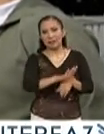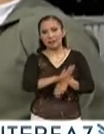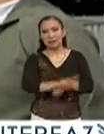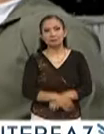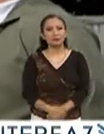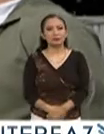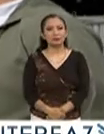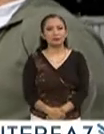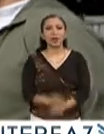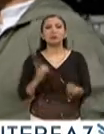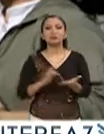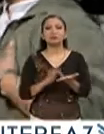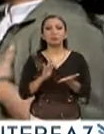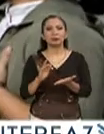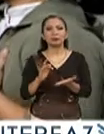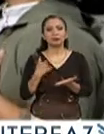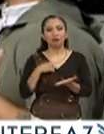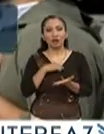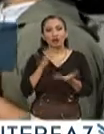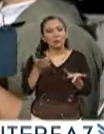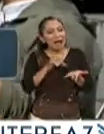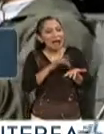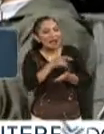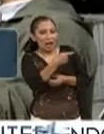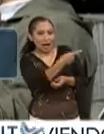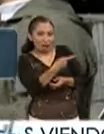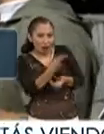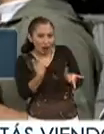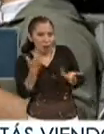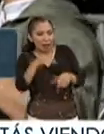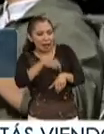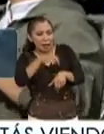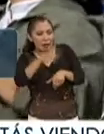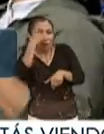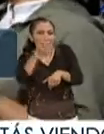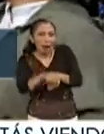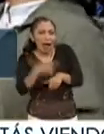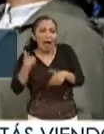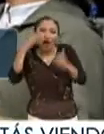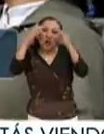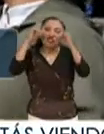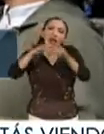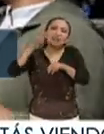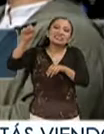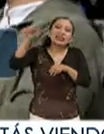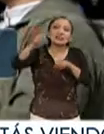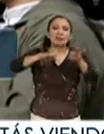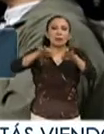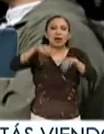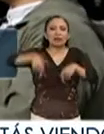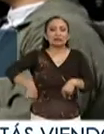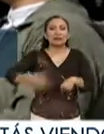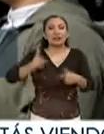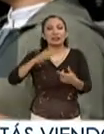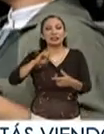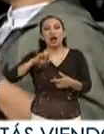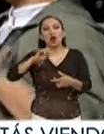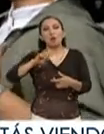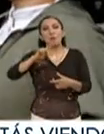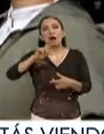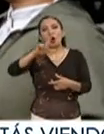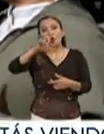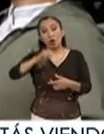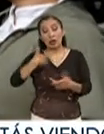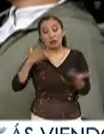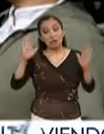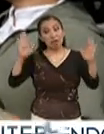Brasil. Somos nosotros los que agradecemos de que tengan el tiempo para conocer un poco más de la labor que realizamos aquí en Sao Paulo y